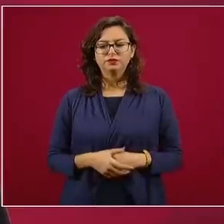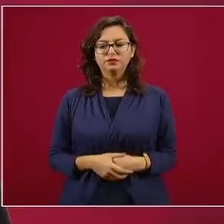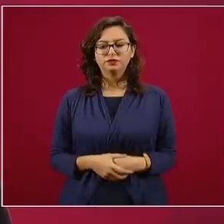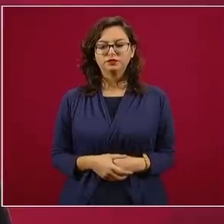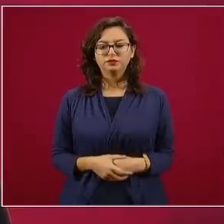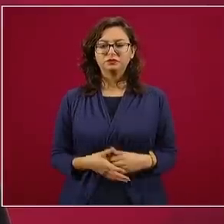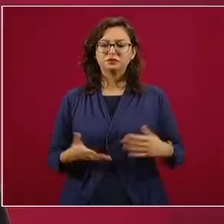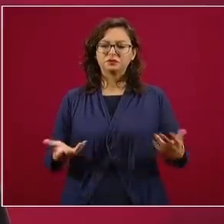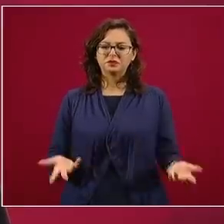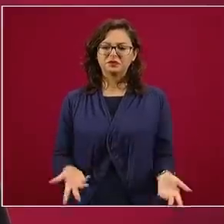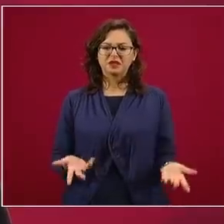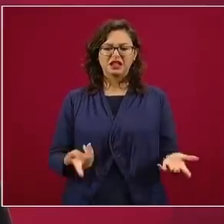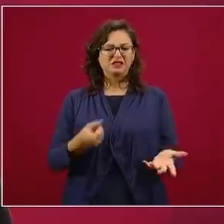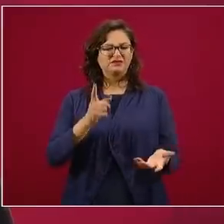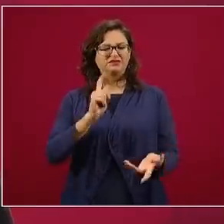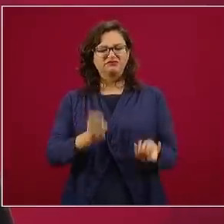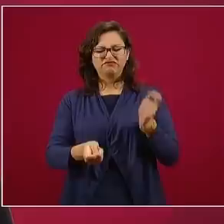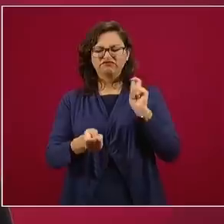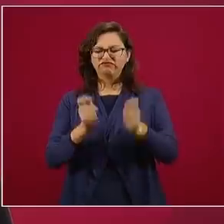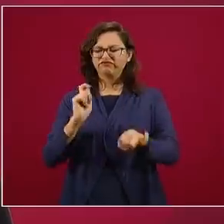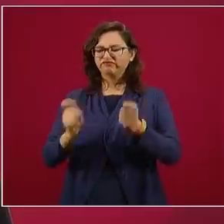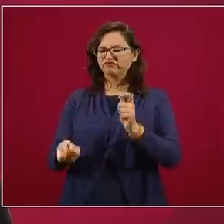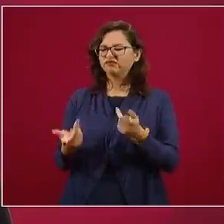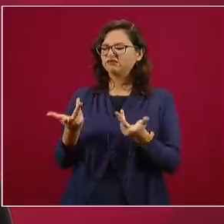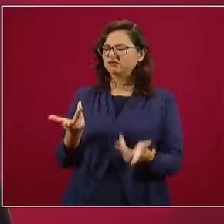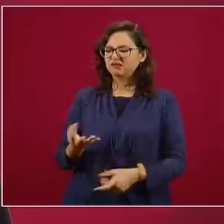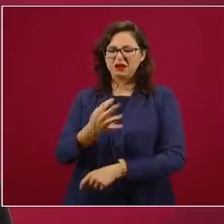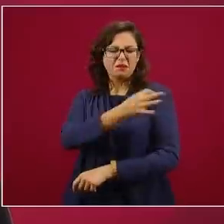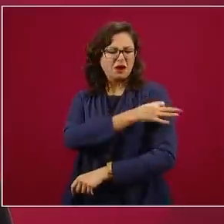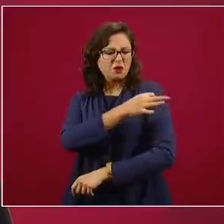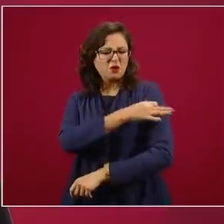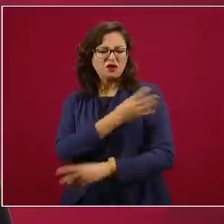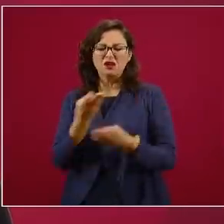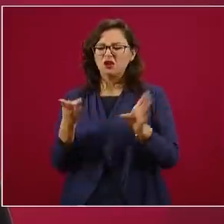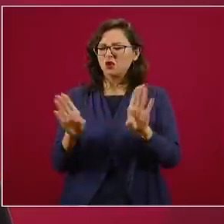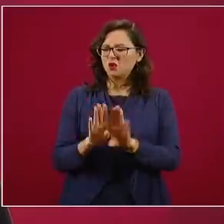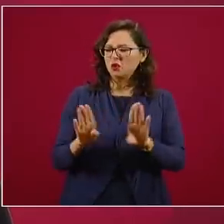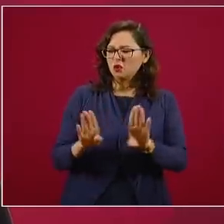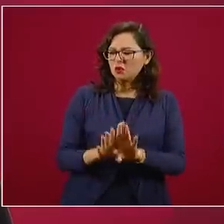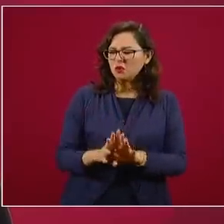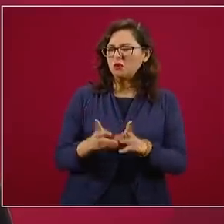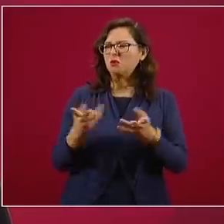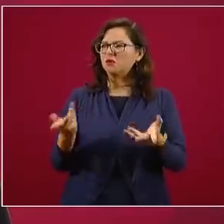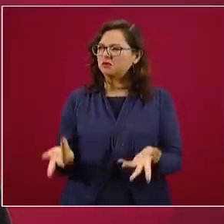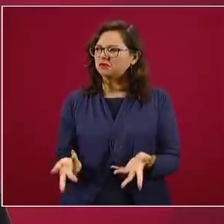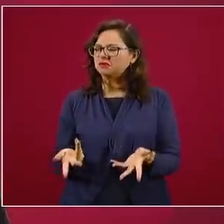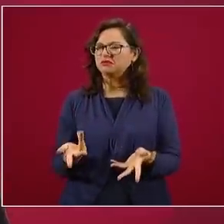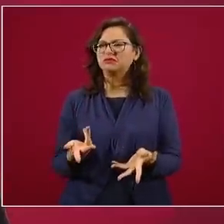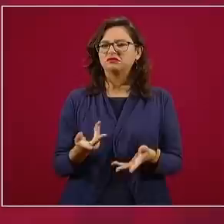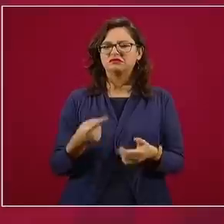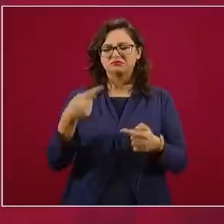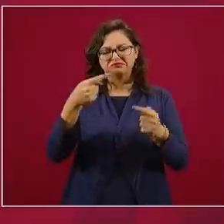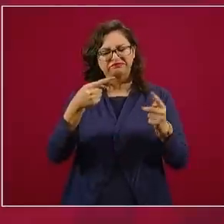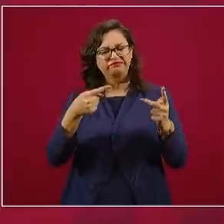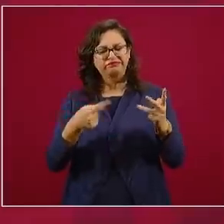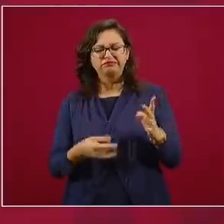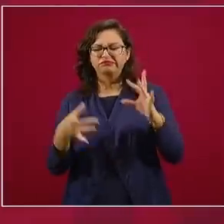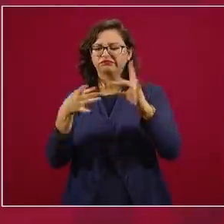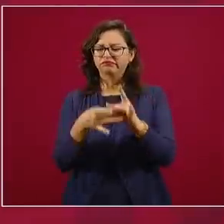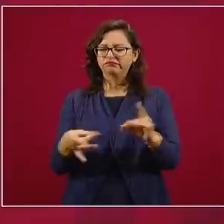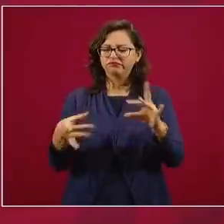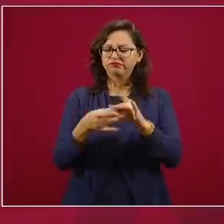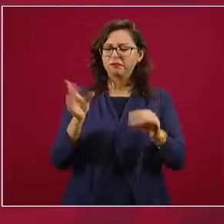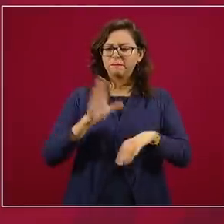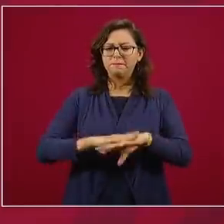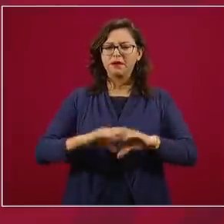pormenores, los detalles sobre cómo se va a tener esta vacuna